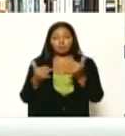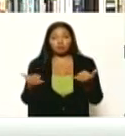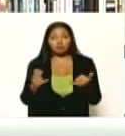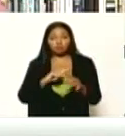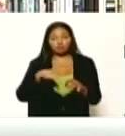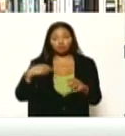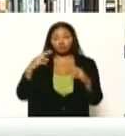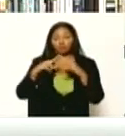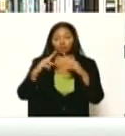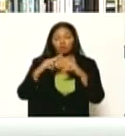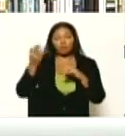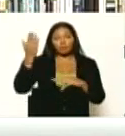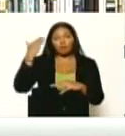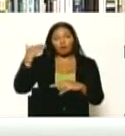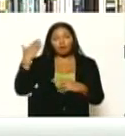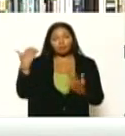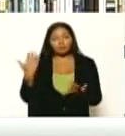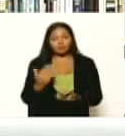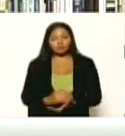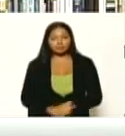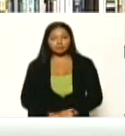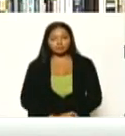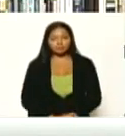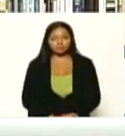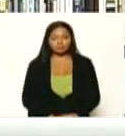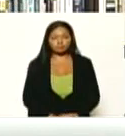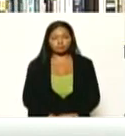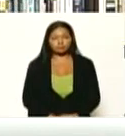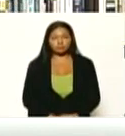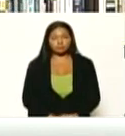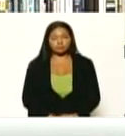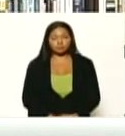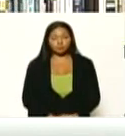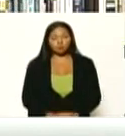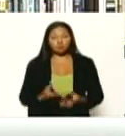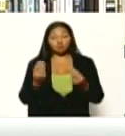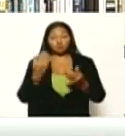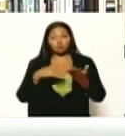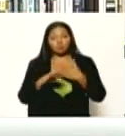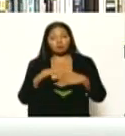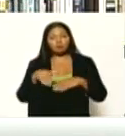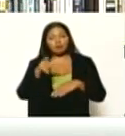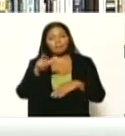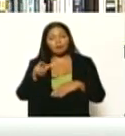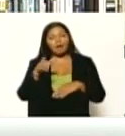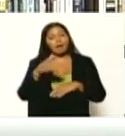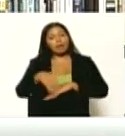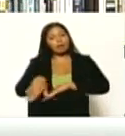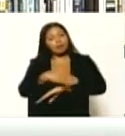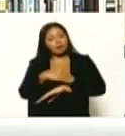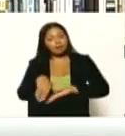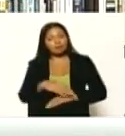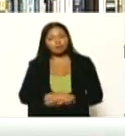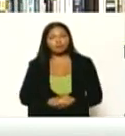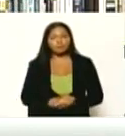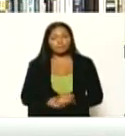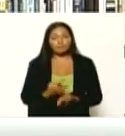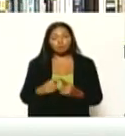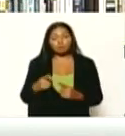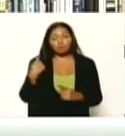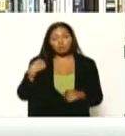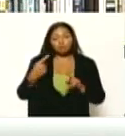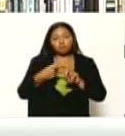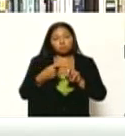que conocimos antaño. Sale mucha gente a la calle, pero tenemos algo